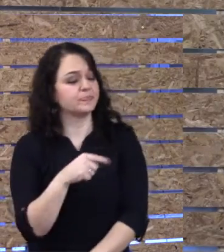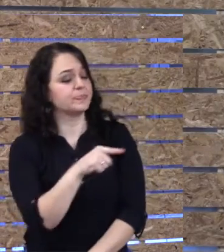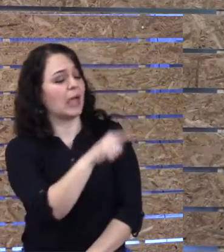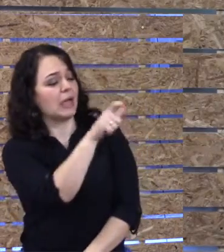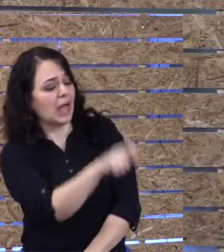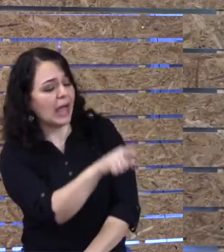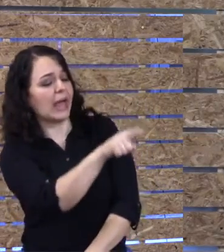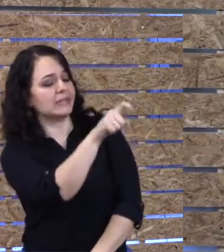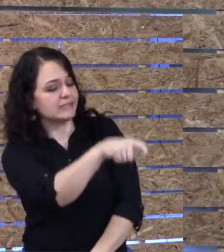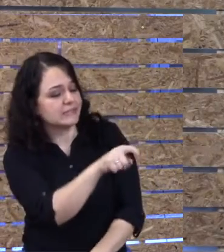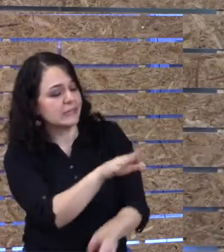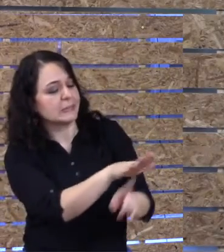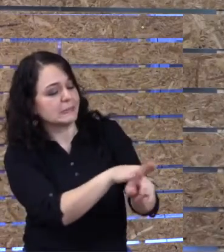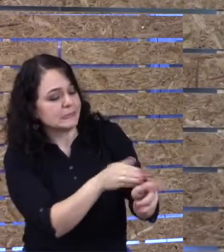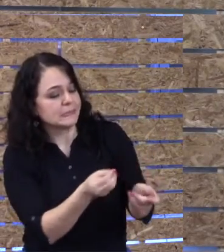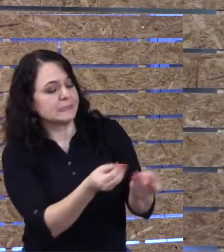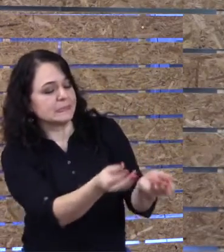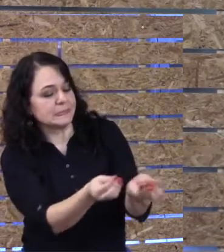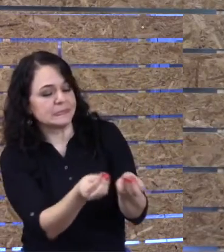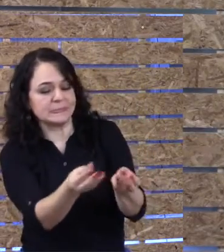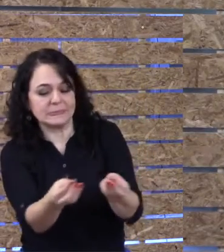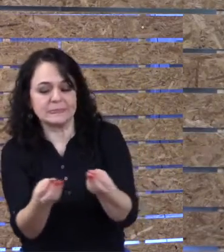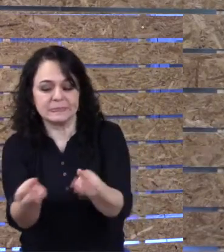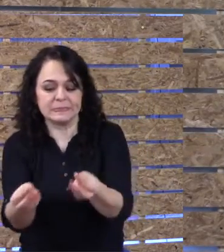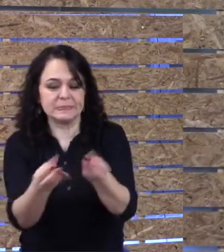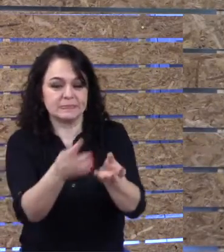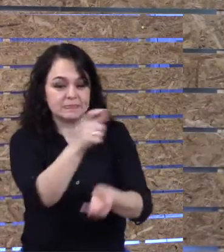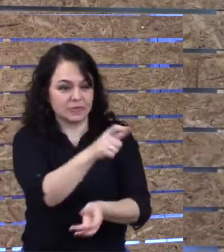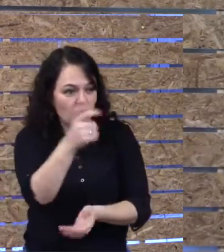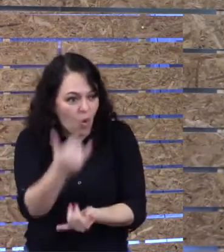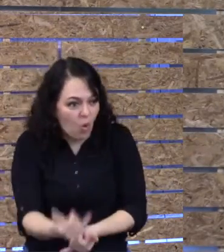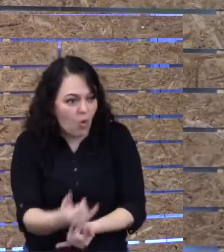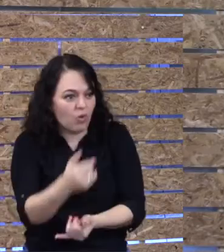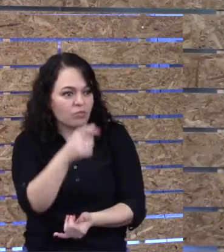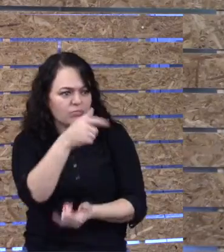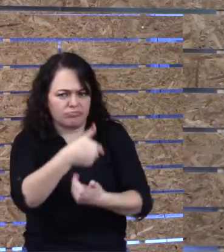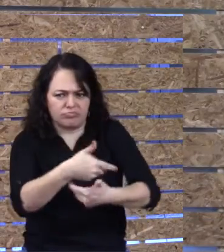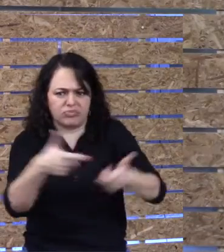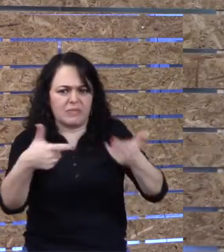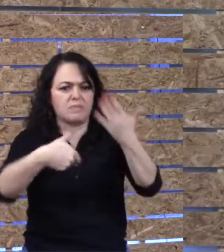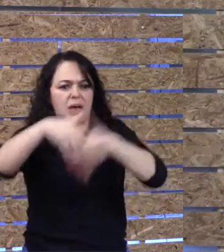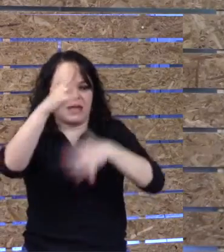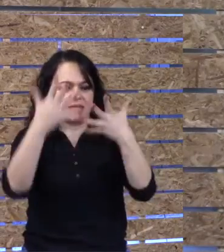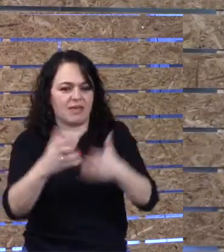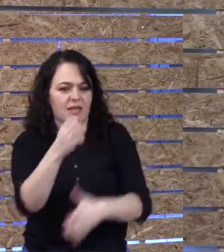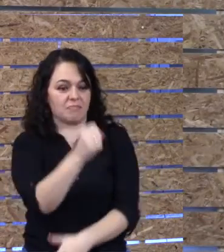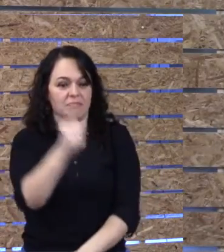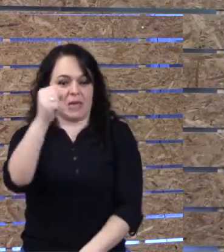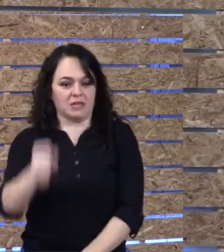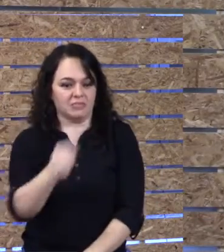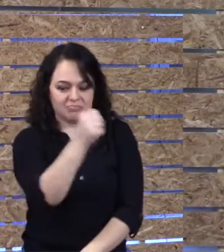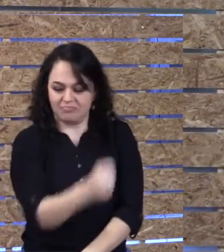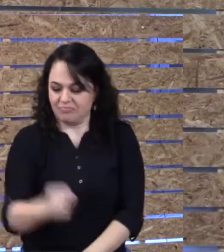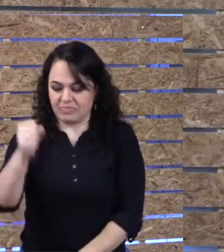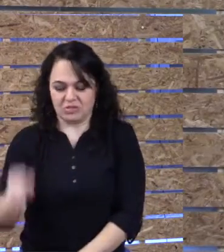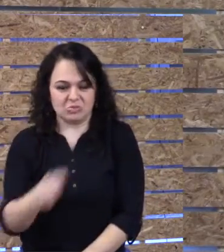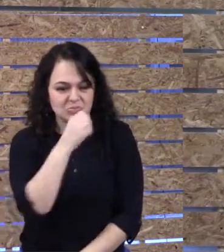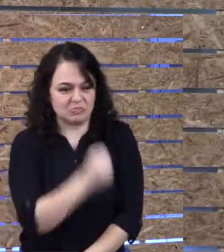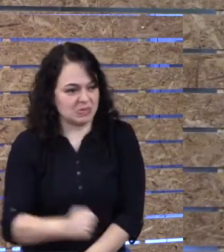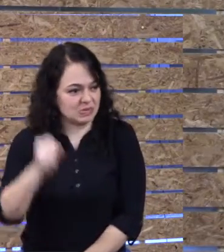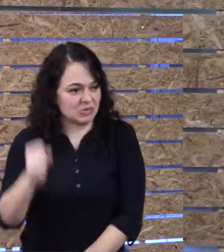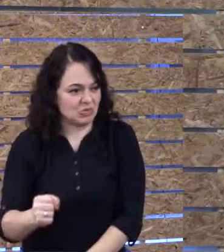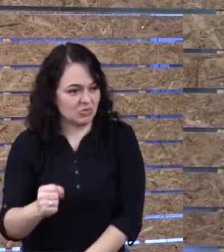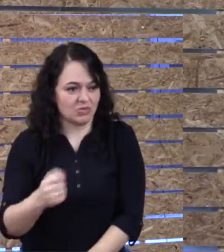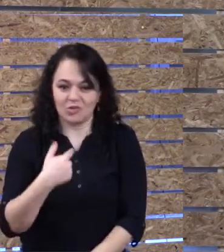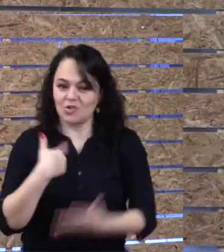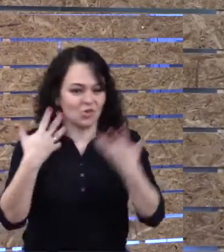Hoy en día hay mucha gente que quiere ser pastor y no quieren ser oveja. Claro, como dicen que los pastores